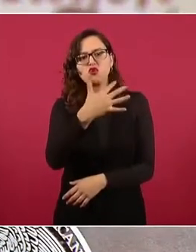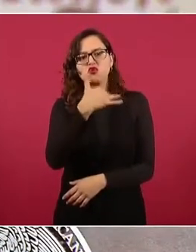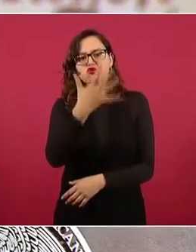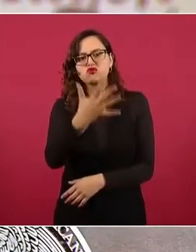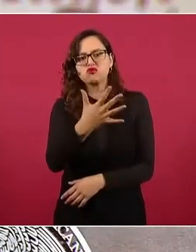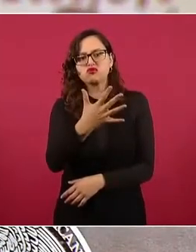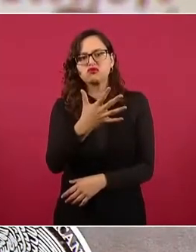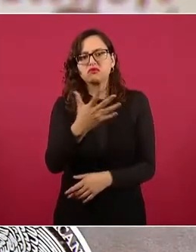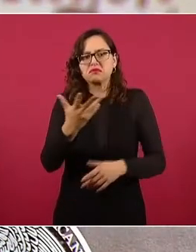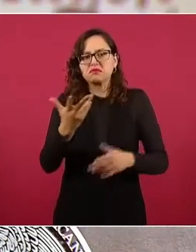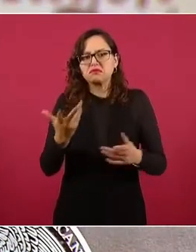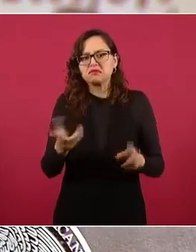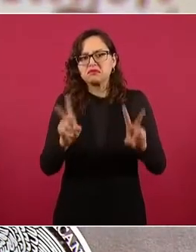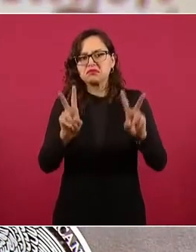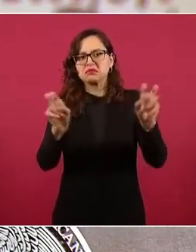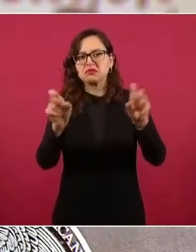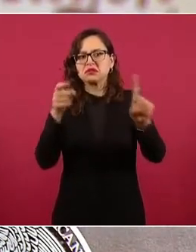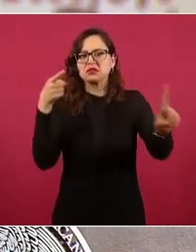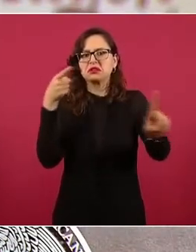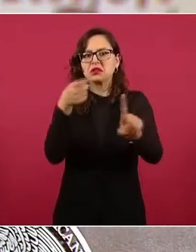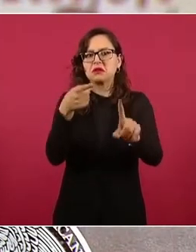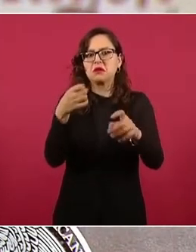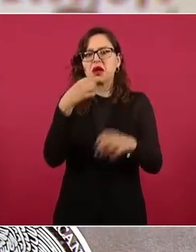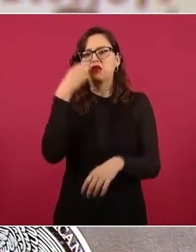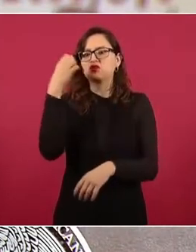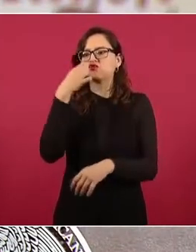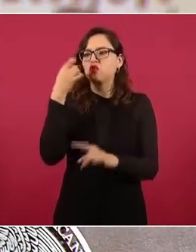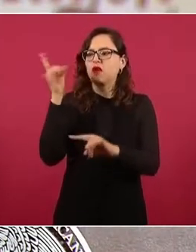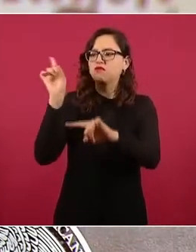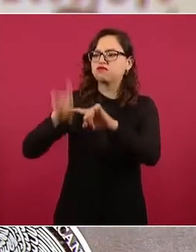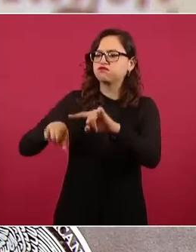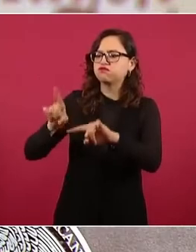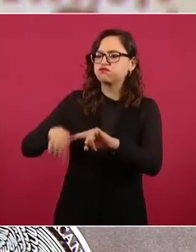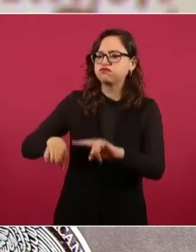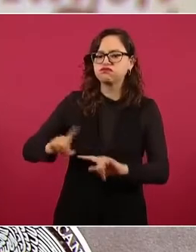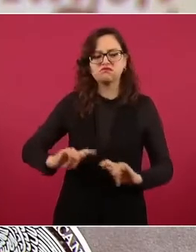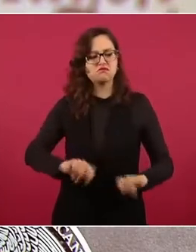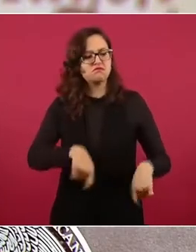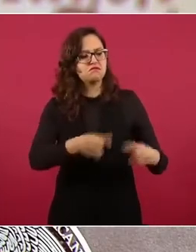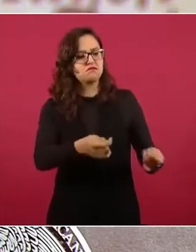que impulsaron la privatización de la educación.